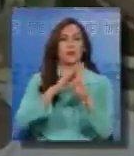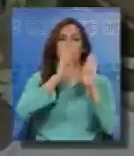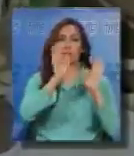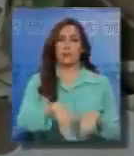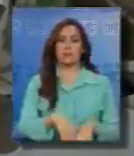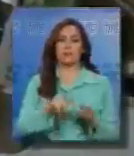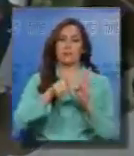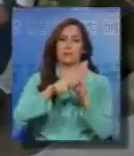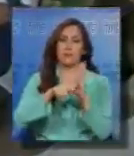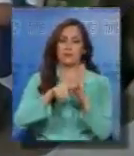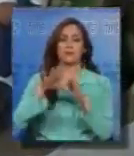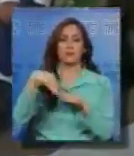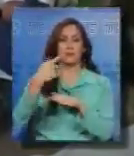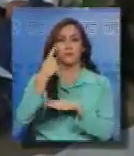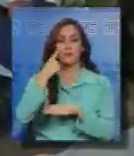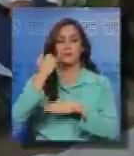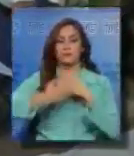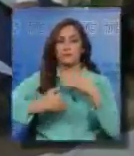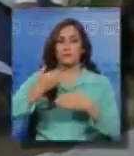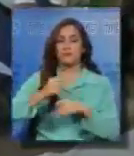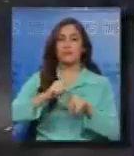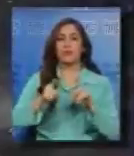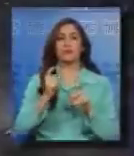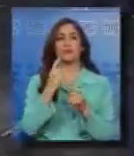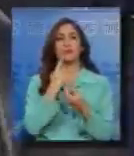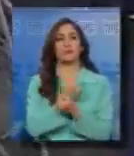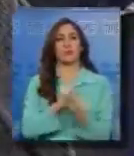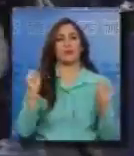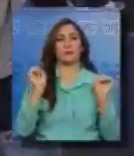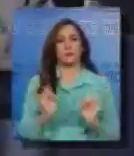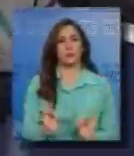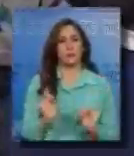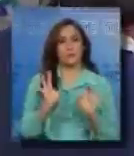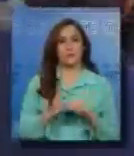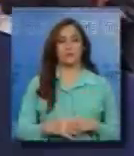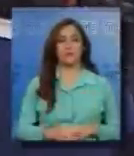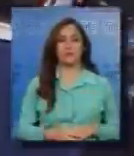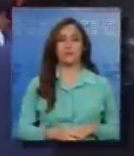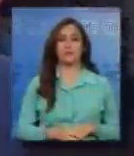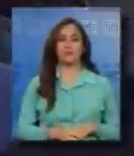labores luego de las agresiones que casi les cuestan la vida. Fernando Escurra, TC Televisión.